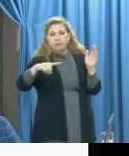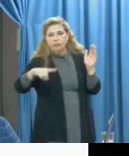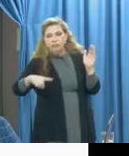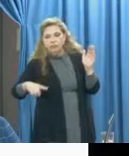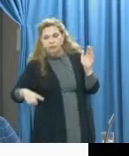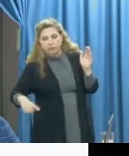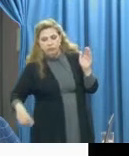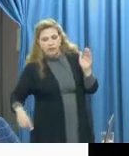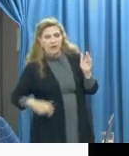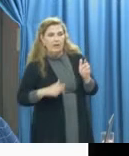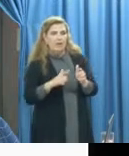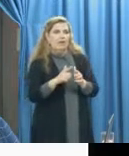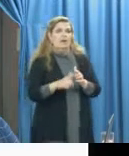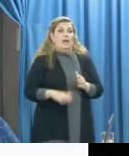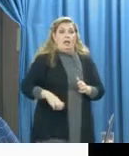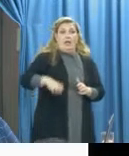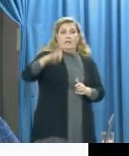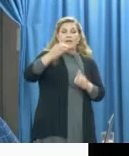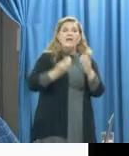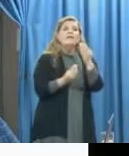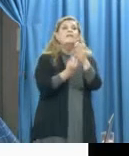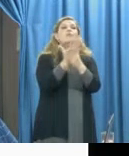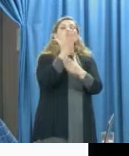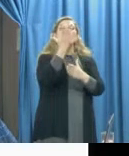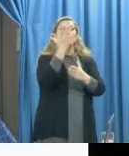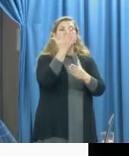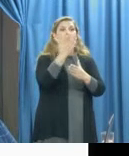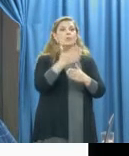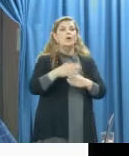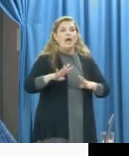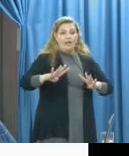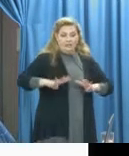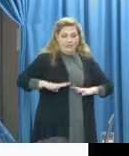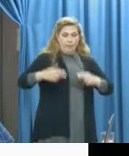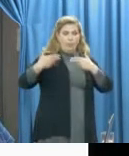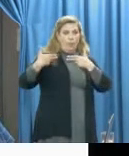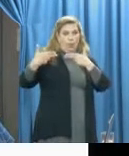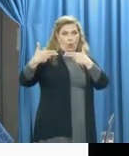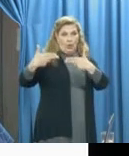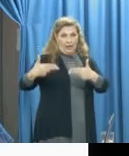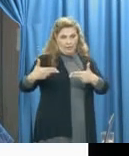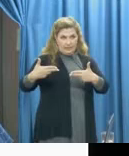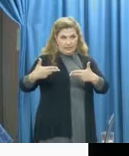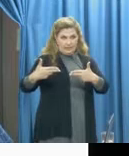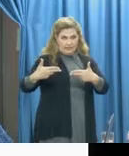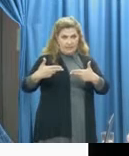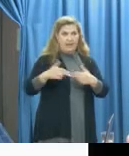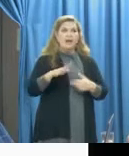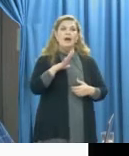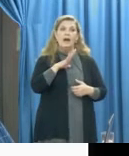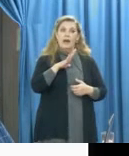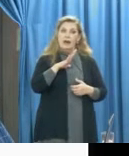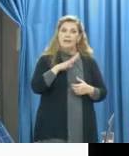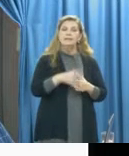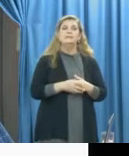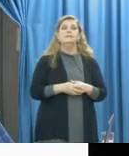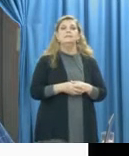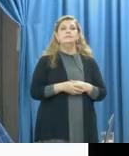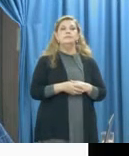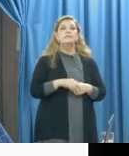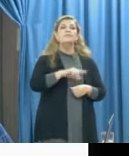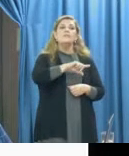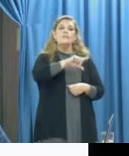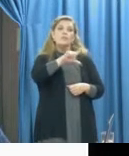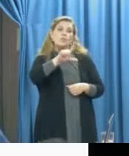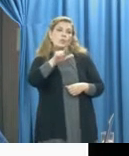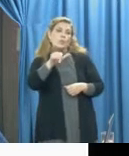lento, la edad de presentación, el tipo de herencia, dominante, recesiva, ligada. Y luego